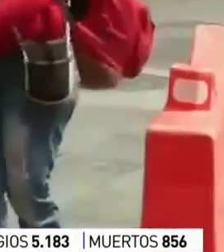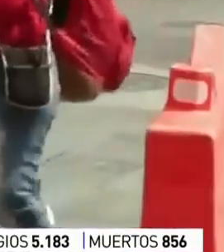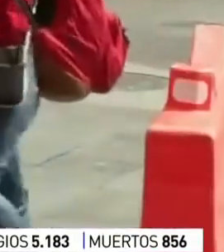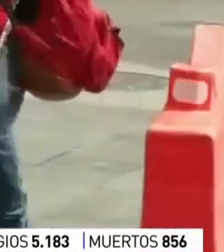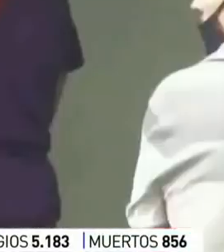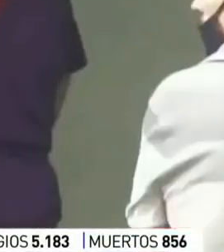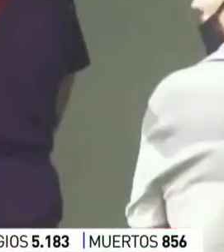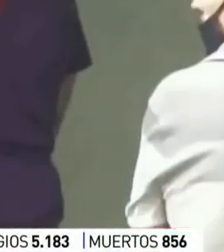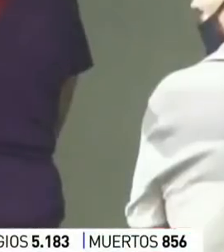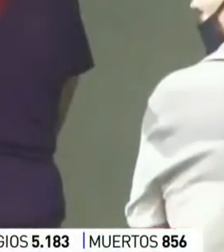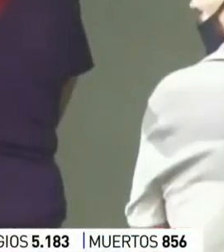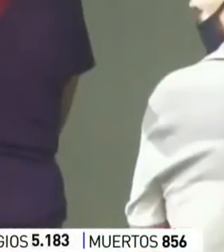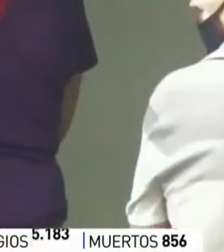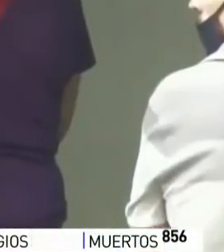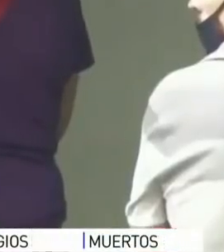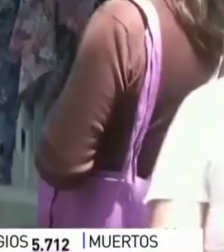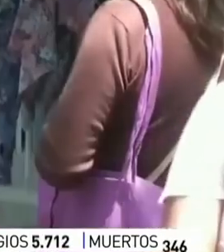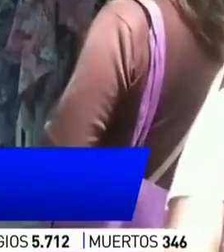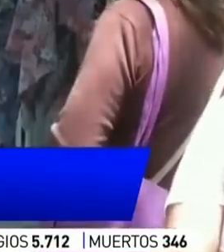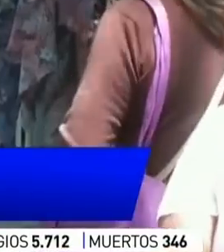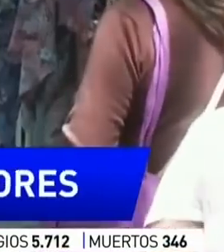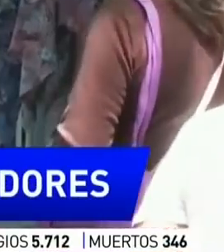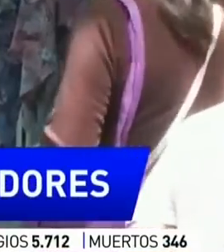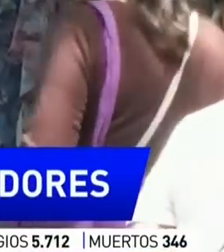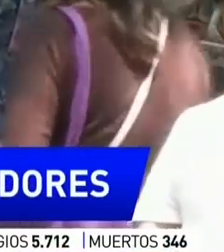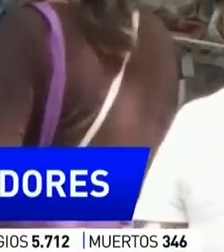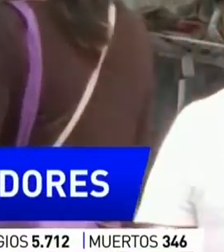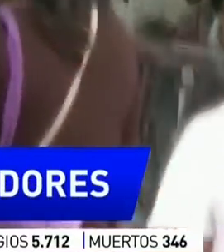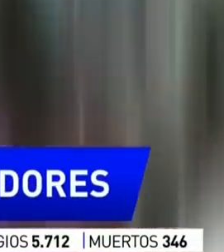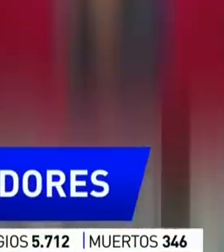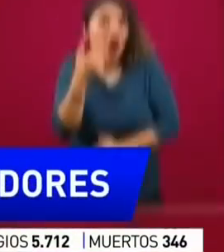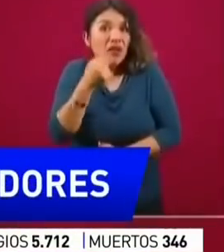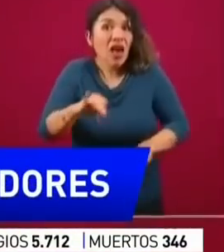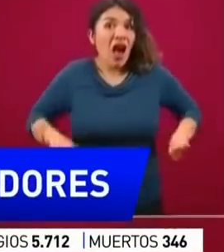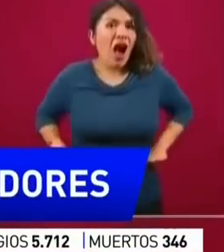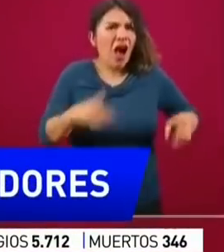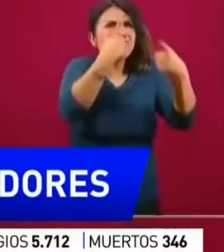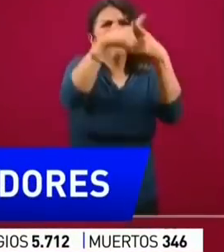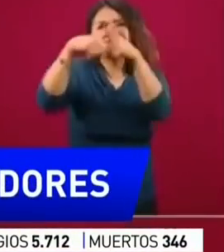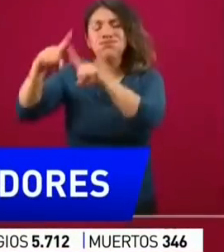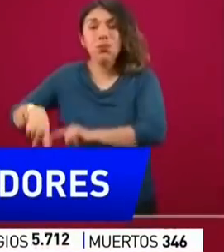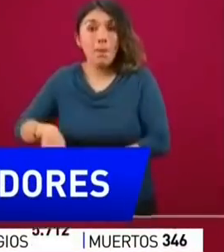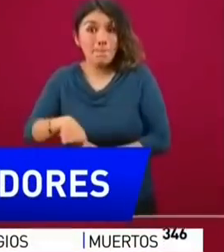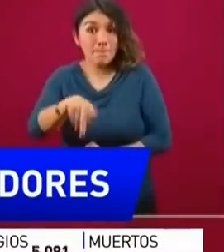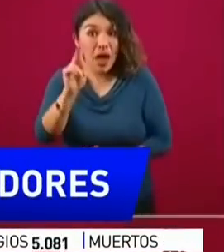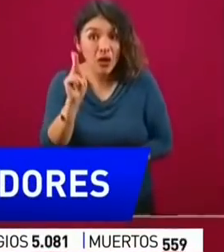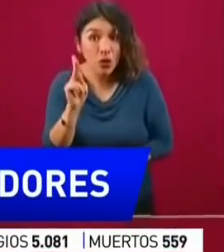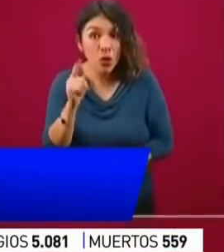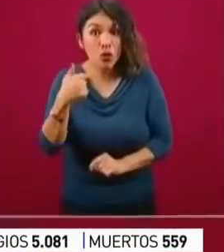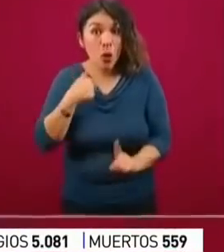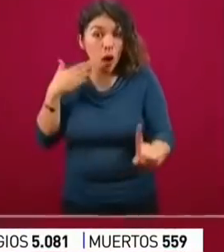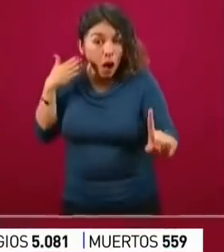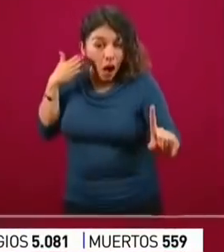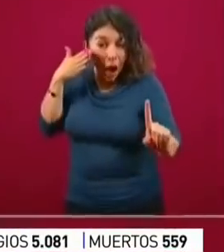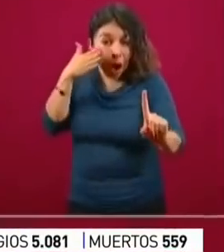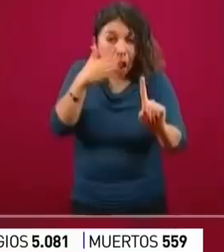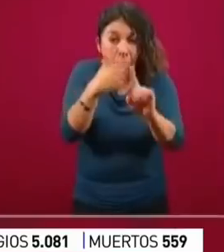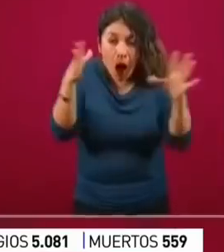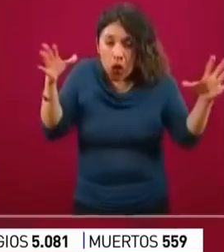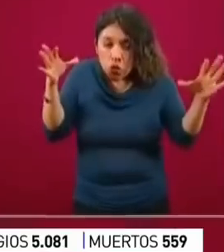Para el sábado cambió su discurso y prometió no buscar culpables. No se trata de entrar a un